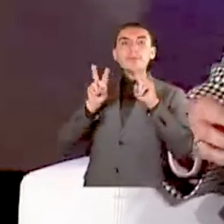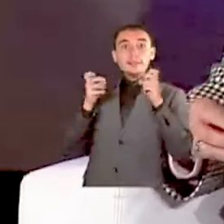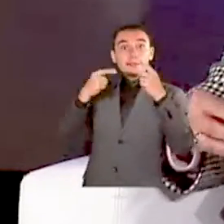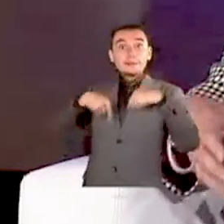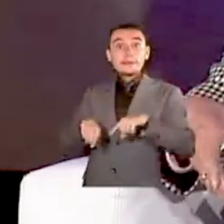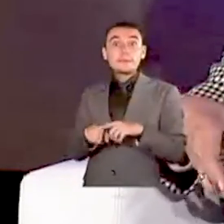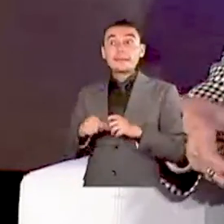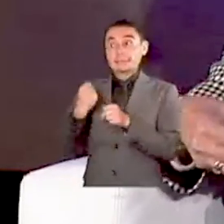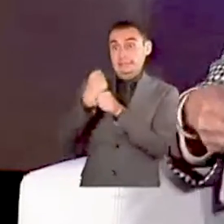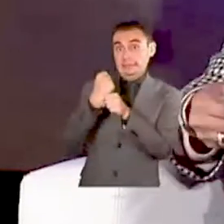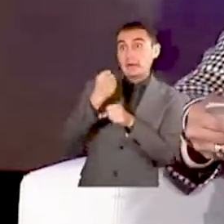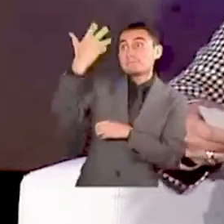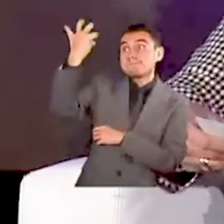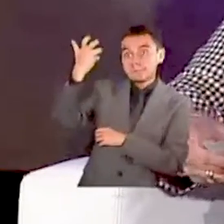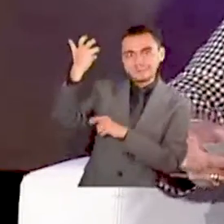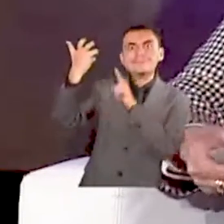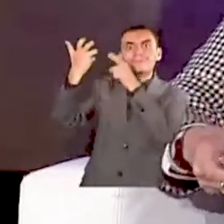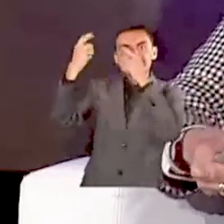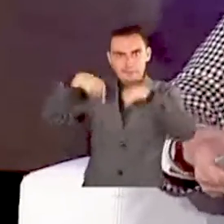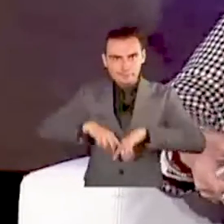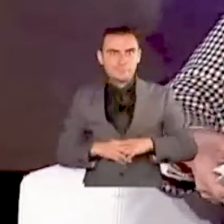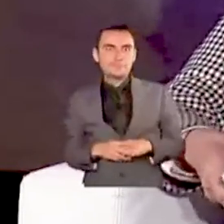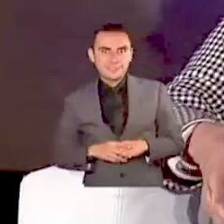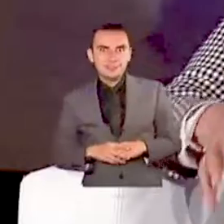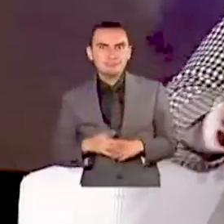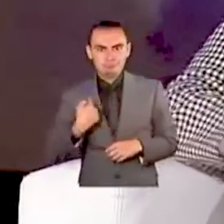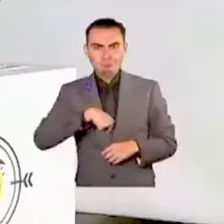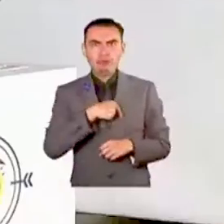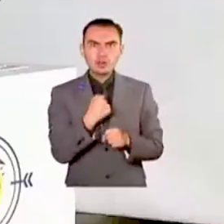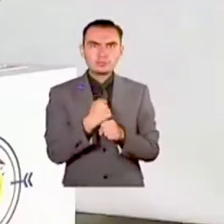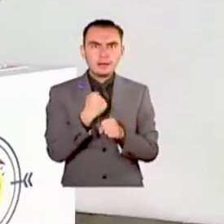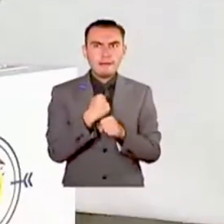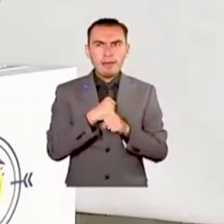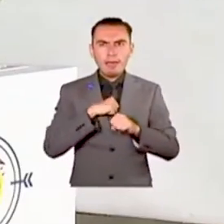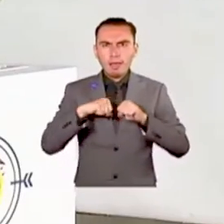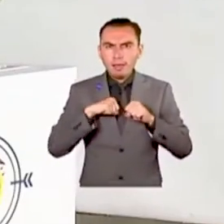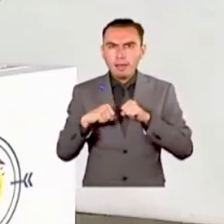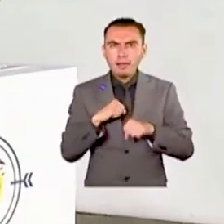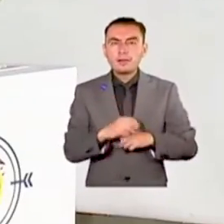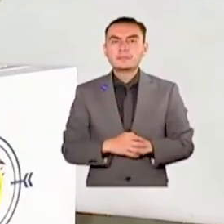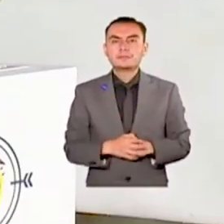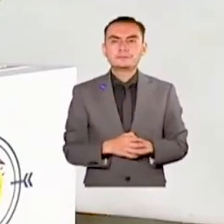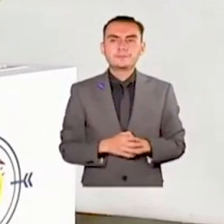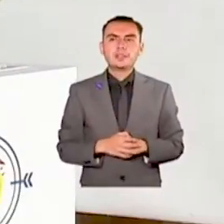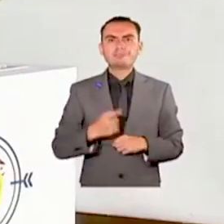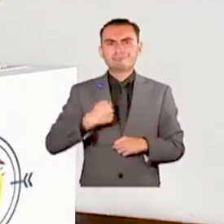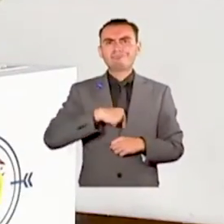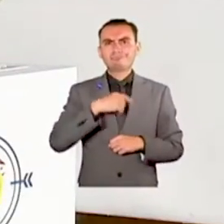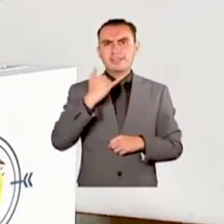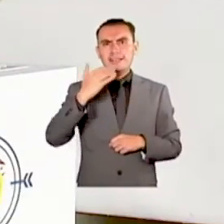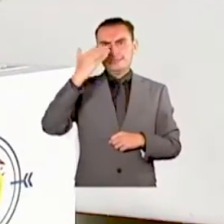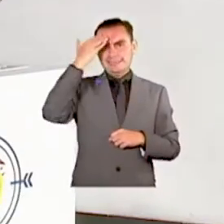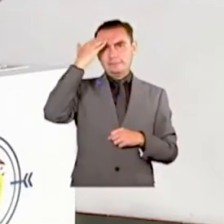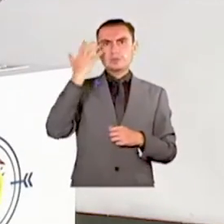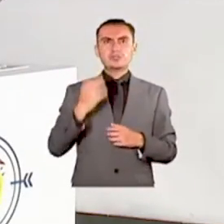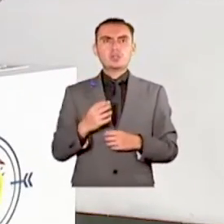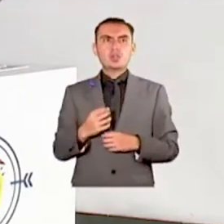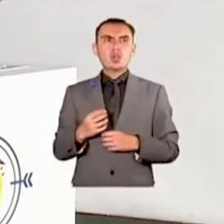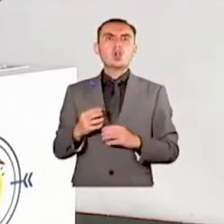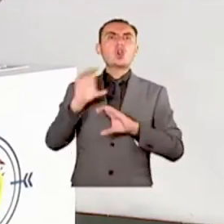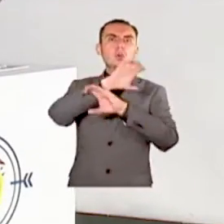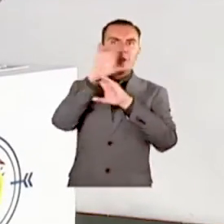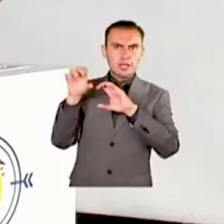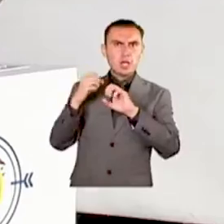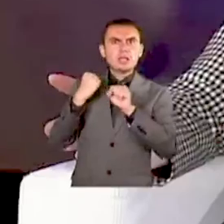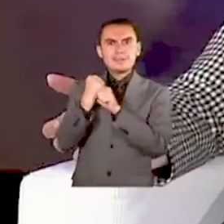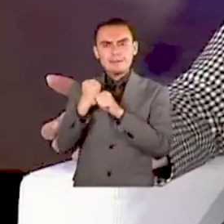procuradora, tenemos muchos trabajos donde estamos, tenemos una mesa con Colpensiones, tenemos